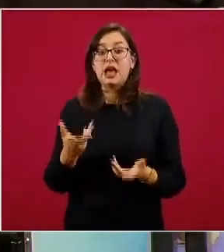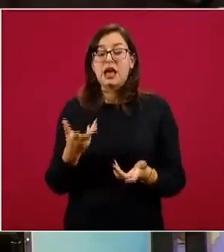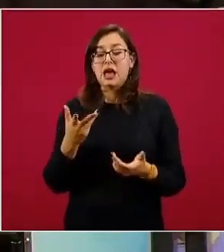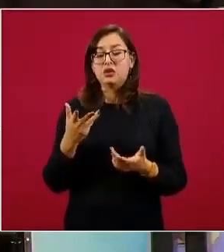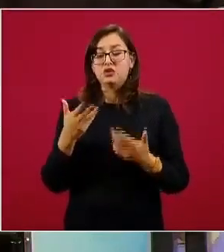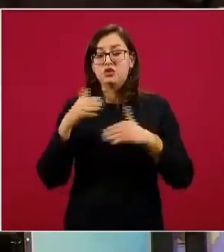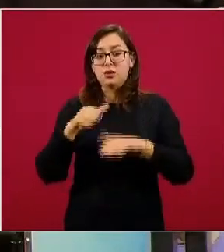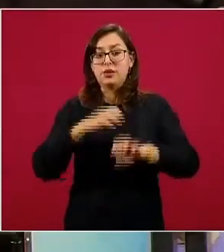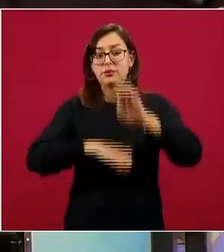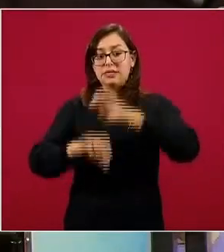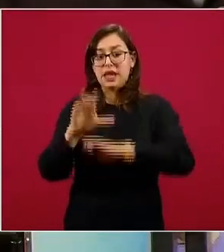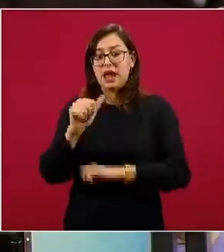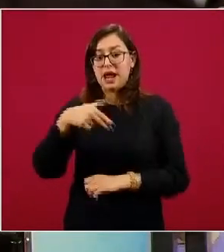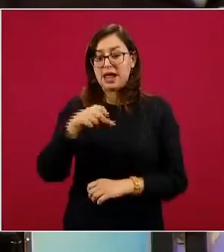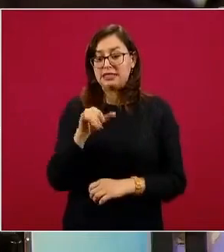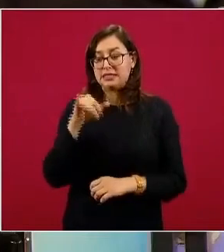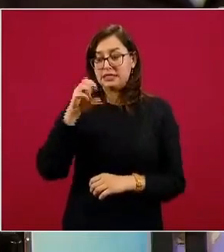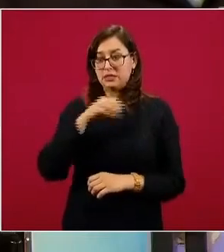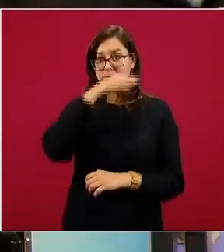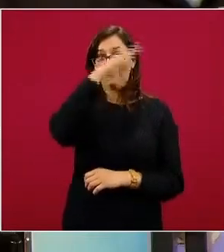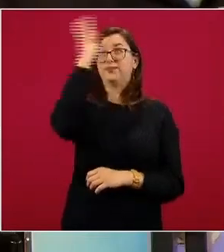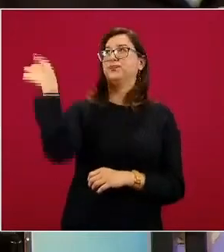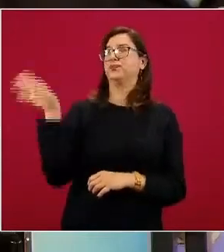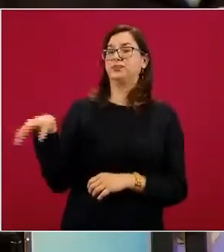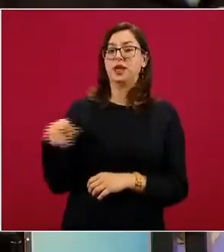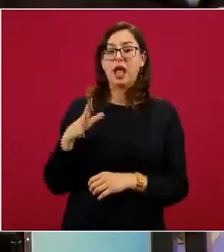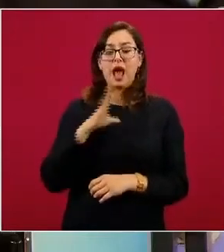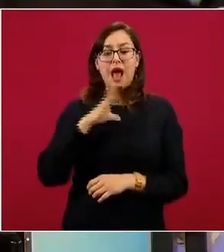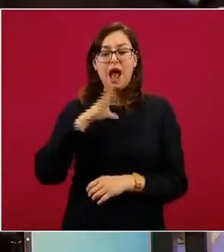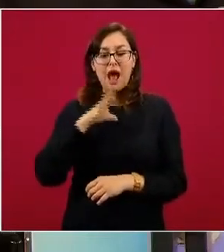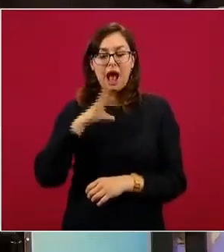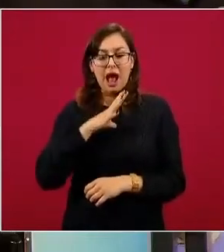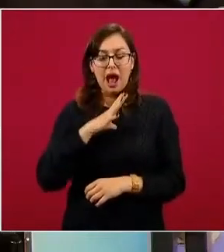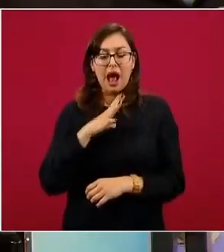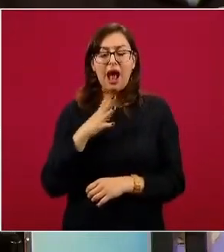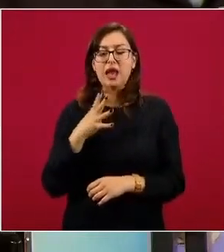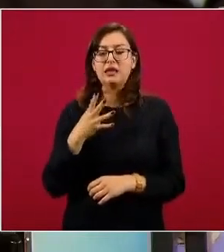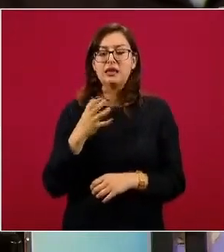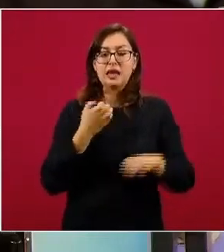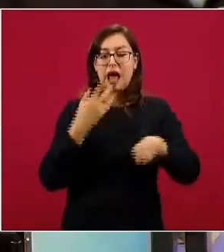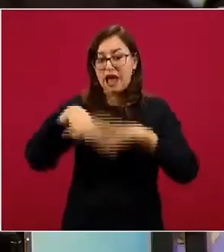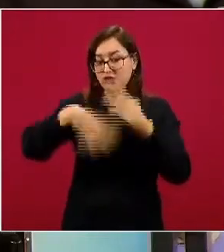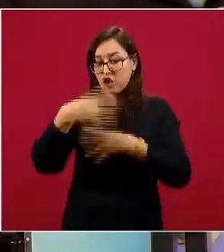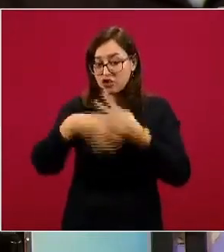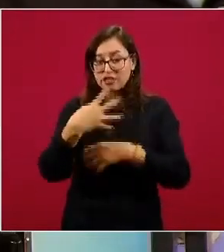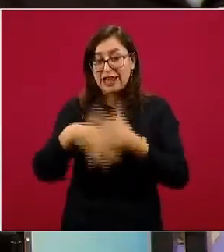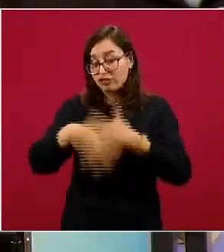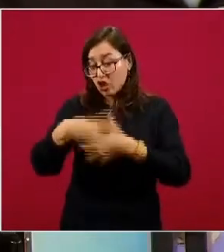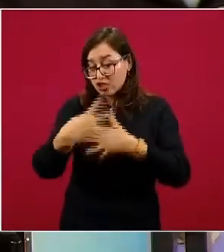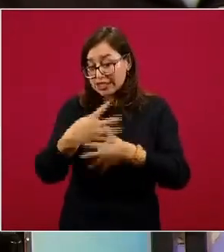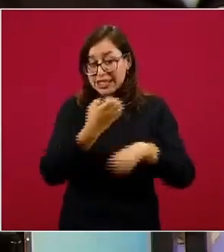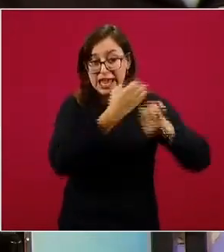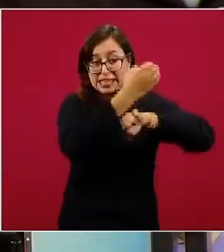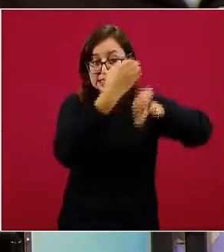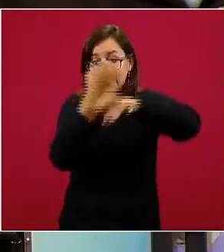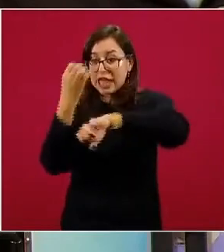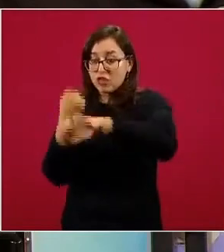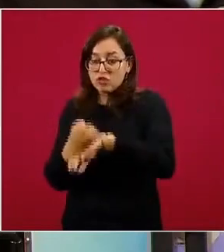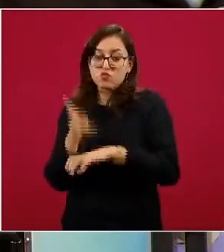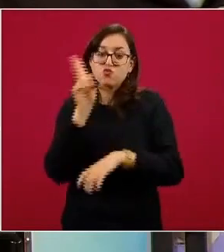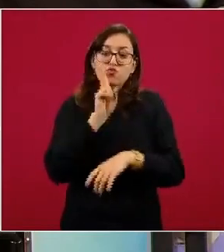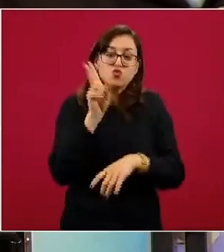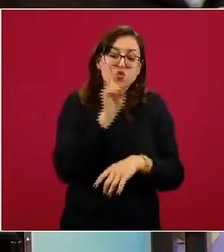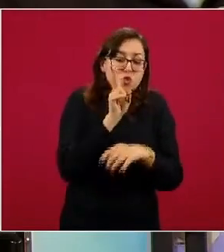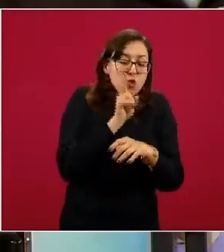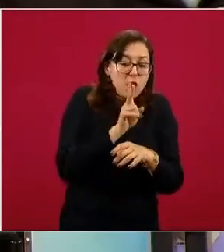los que se les van a realizar estas pruebas. Yo quisiera saber qué tomaron en consideración para decidir que estos estados son a los que